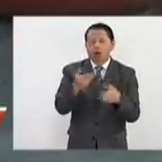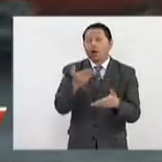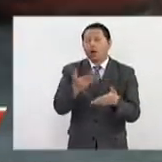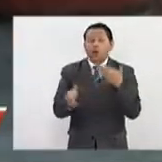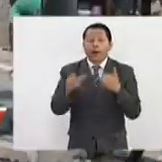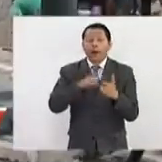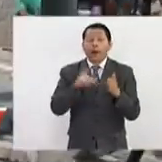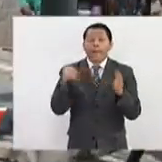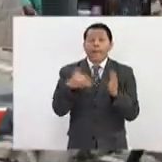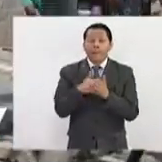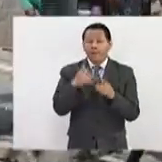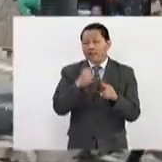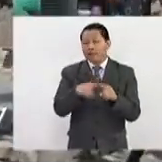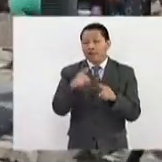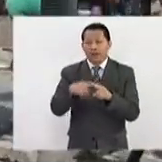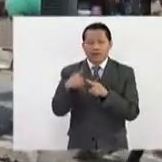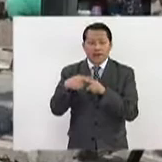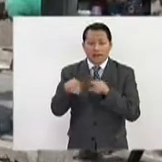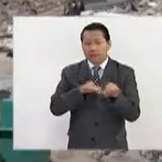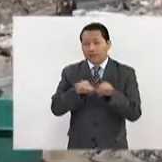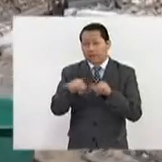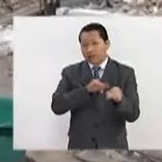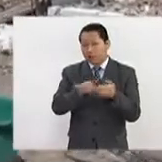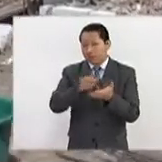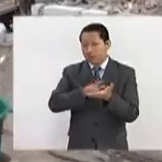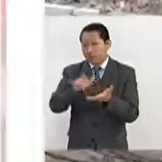continúan miles de servidores públicos en labores de ayuda.